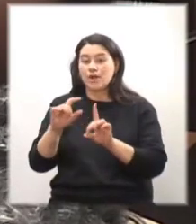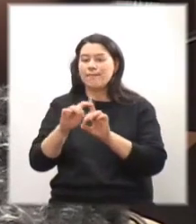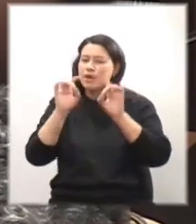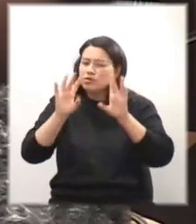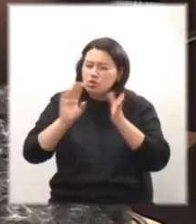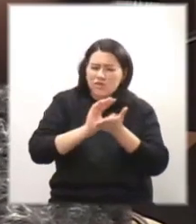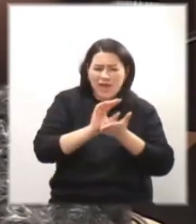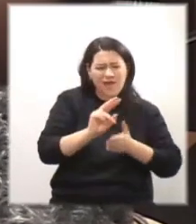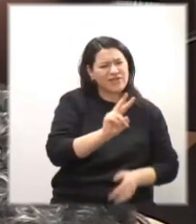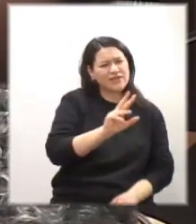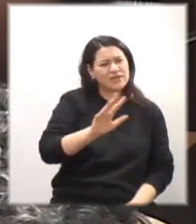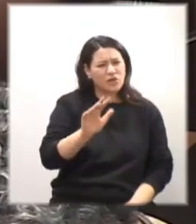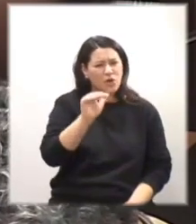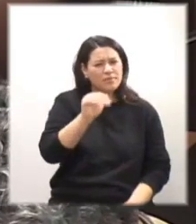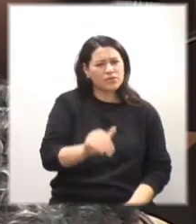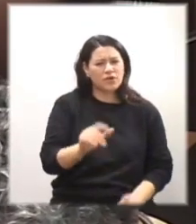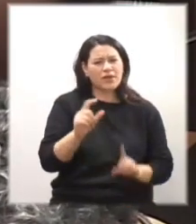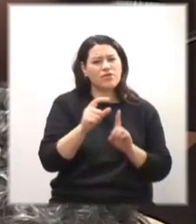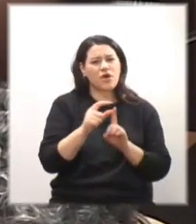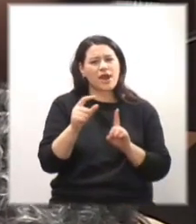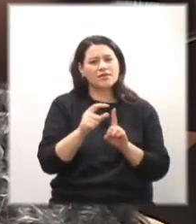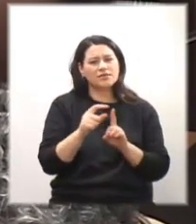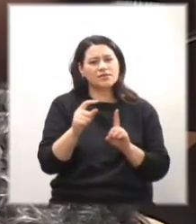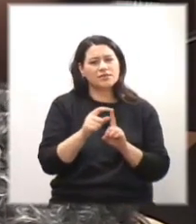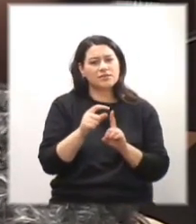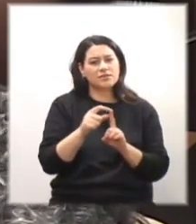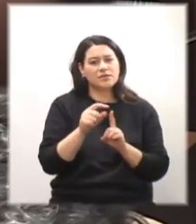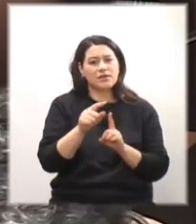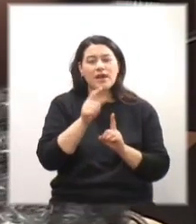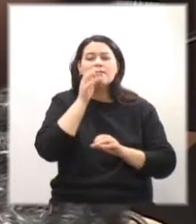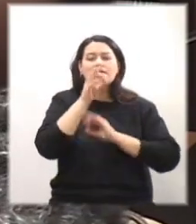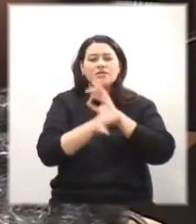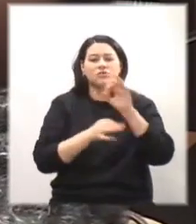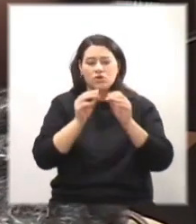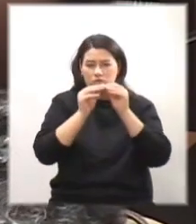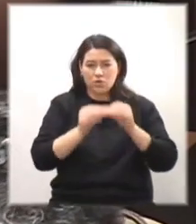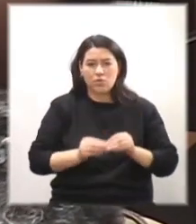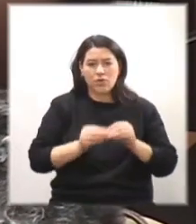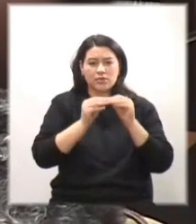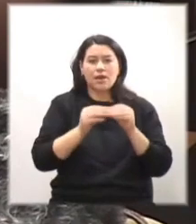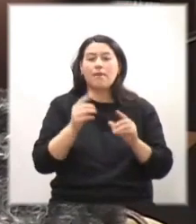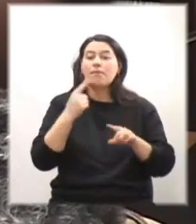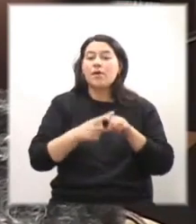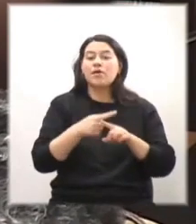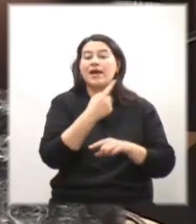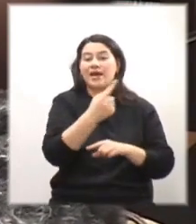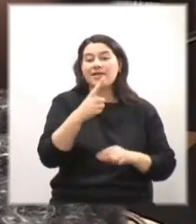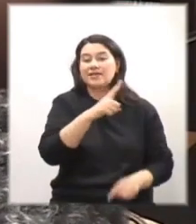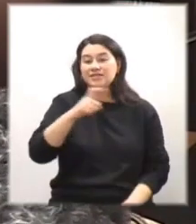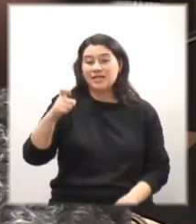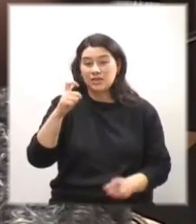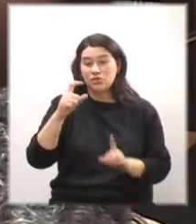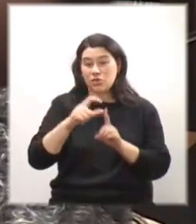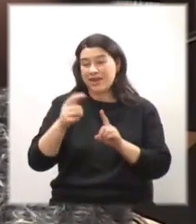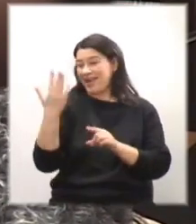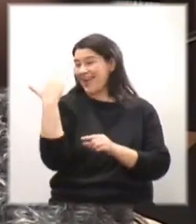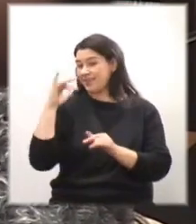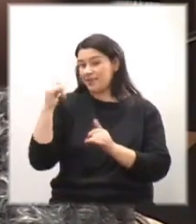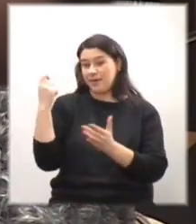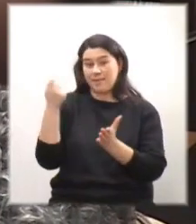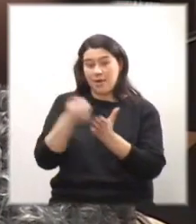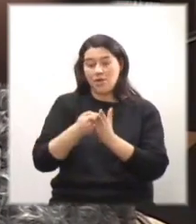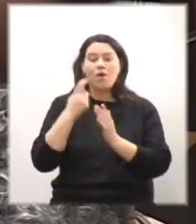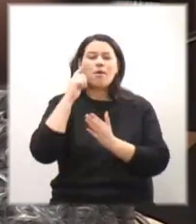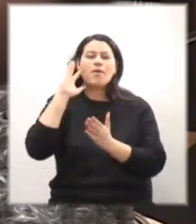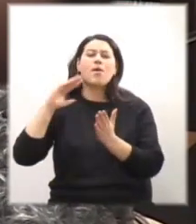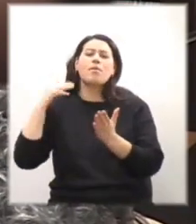asignan 25 millones de dólares en esta rendición de cuentas por cada 100 dólares pagados. La propuesta